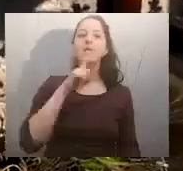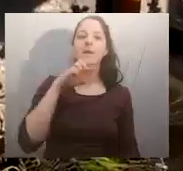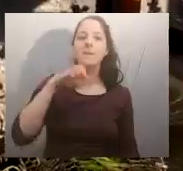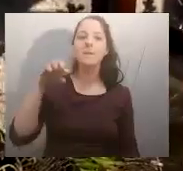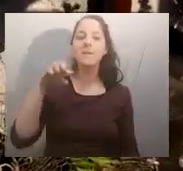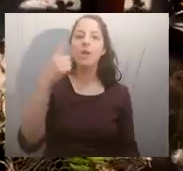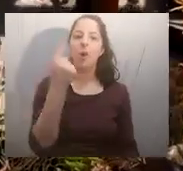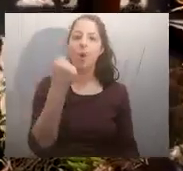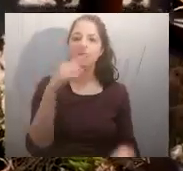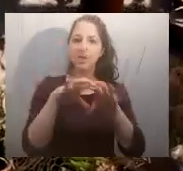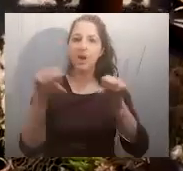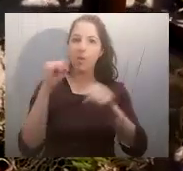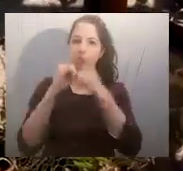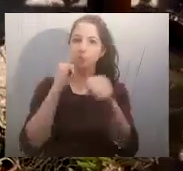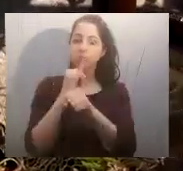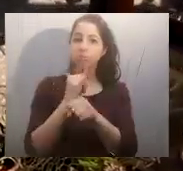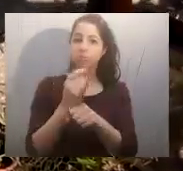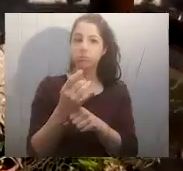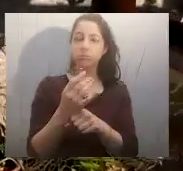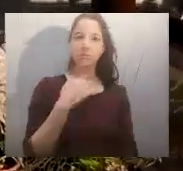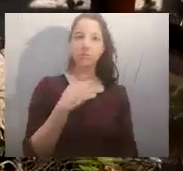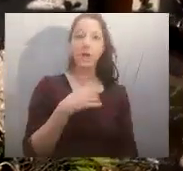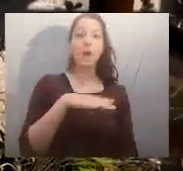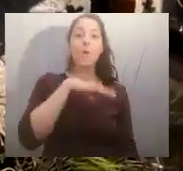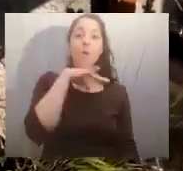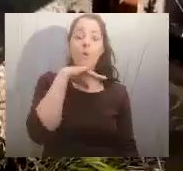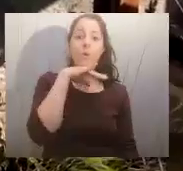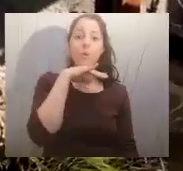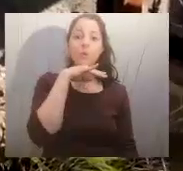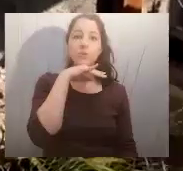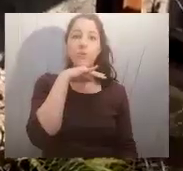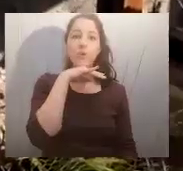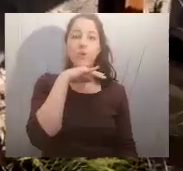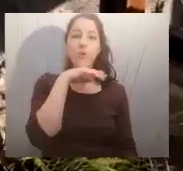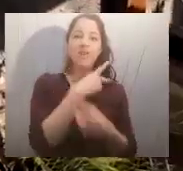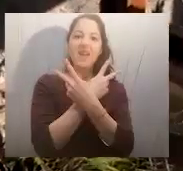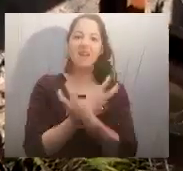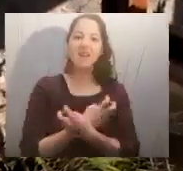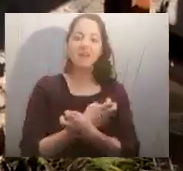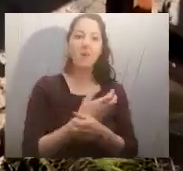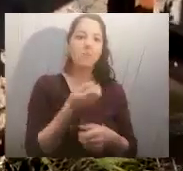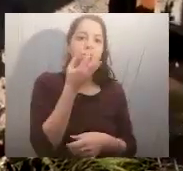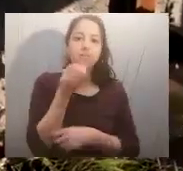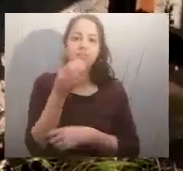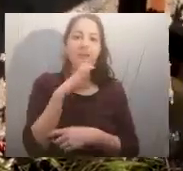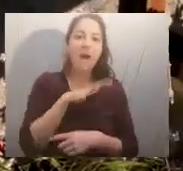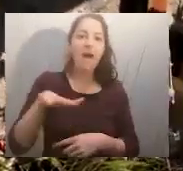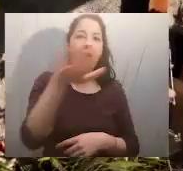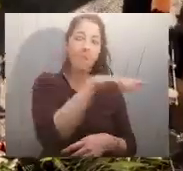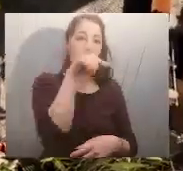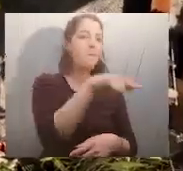la salud y la vida de las personas y de la propia naturaleza. No más territorios en